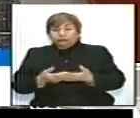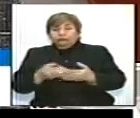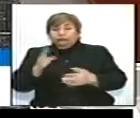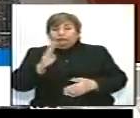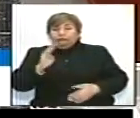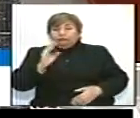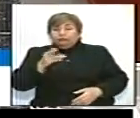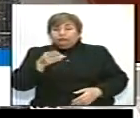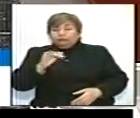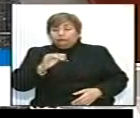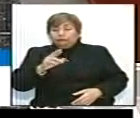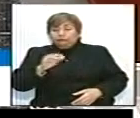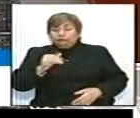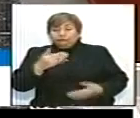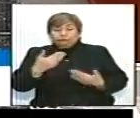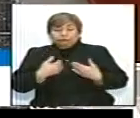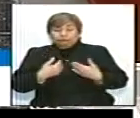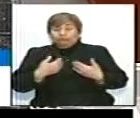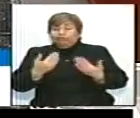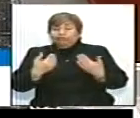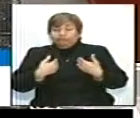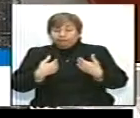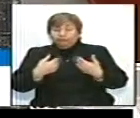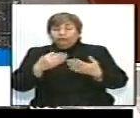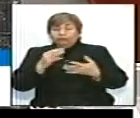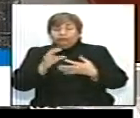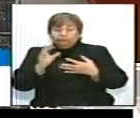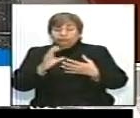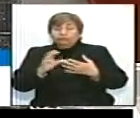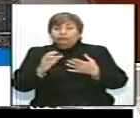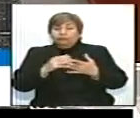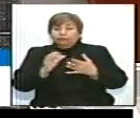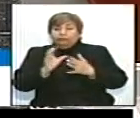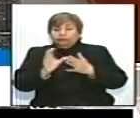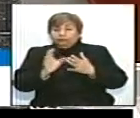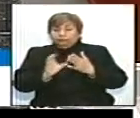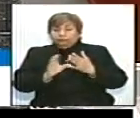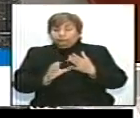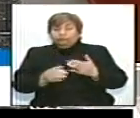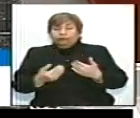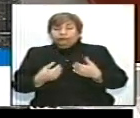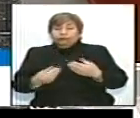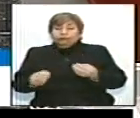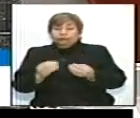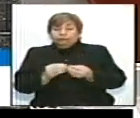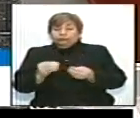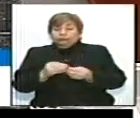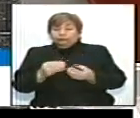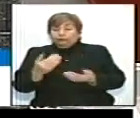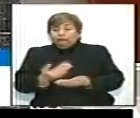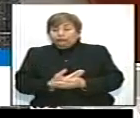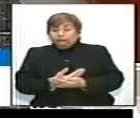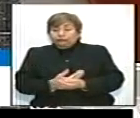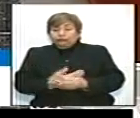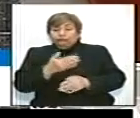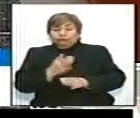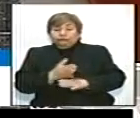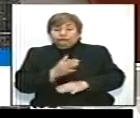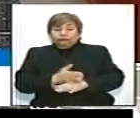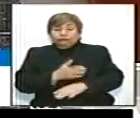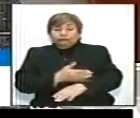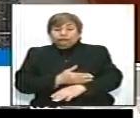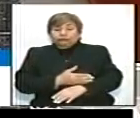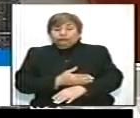¿no? Y que cuenta con determinadas competencias justamente para implementar un modelo que lo que busca es desarrollar en los